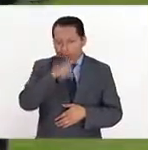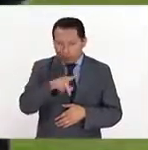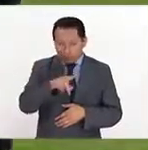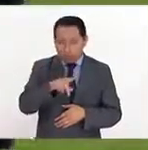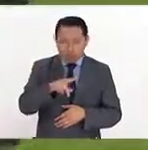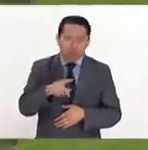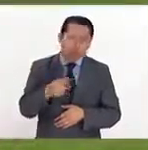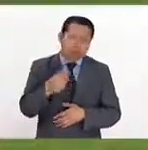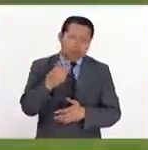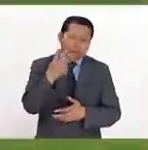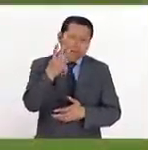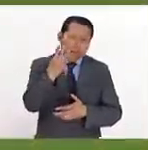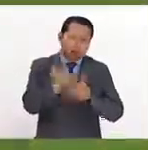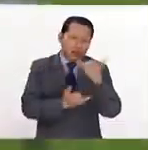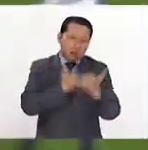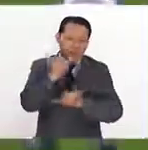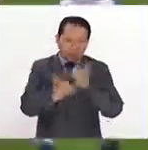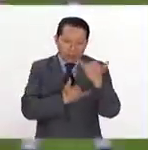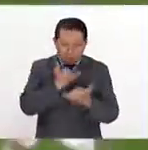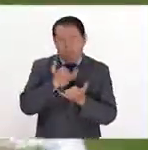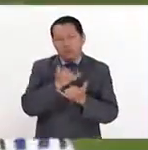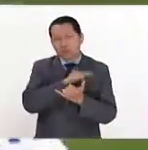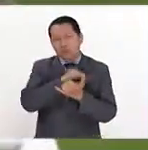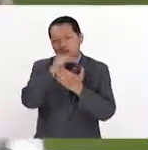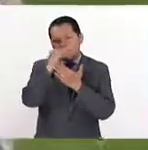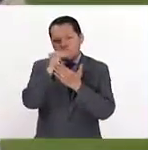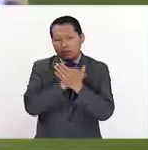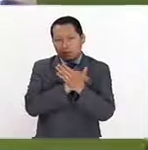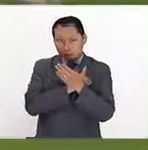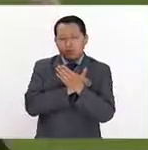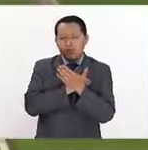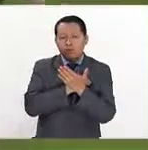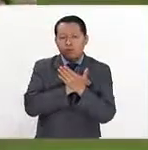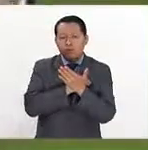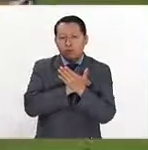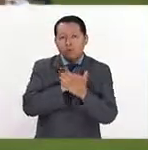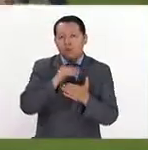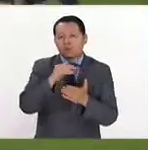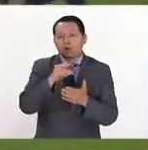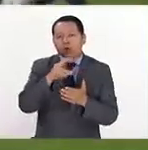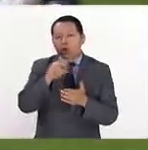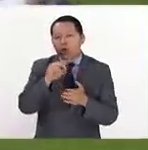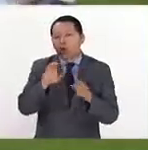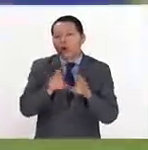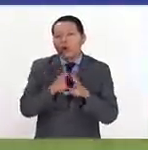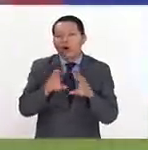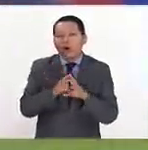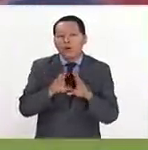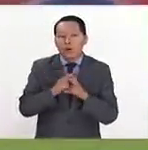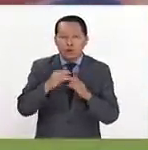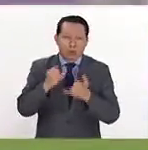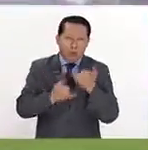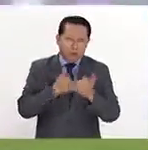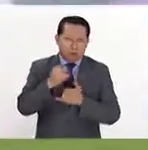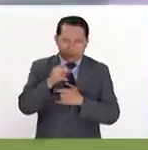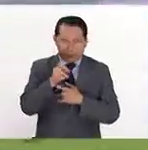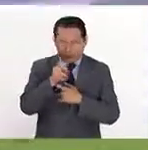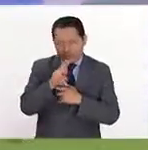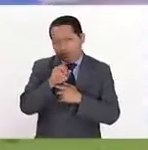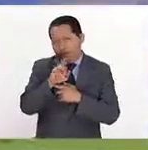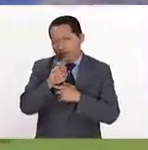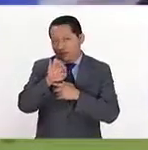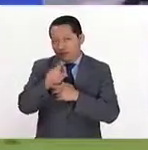Es probable que sí se reduzca, a menos de que sí lo estén viendo como una agresión por parte del jugador del PSV, Irving